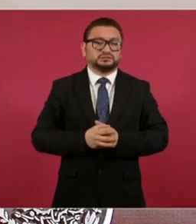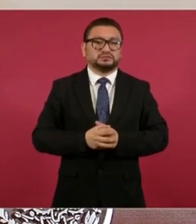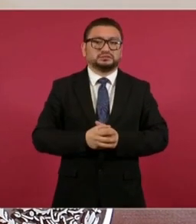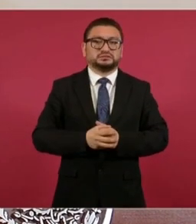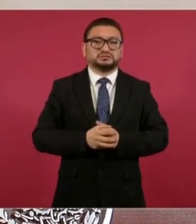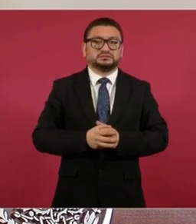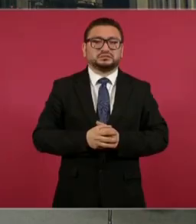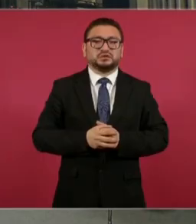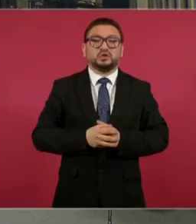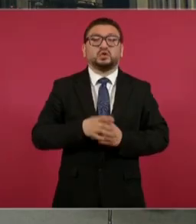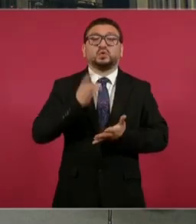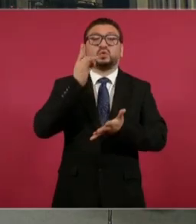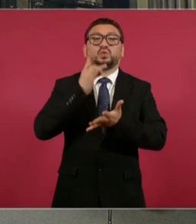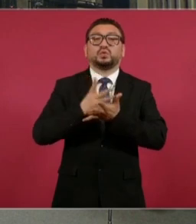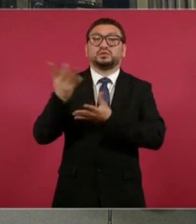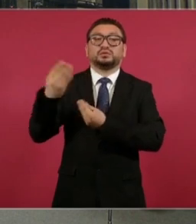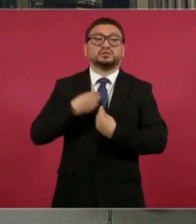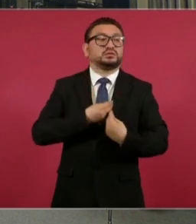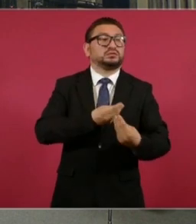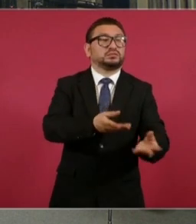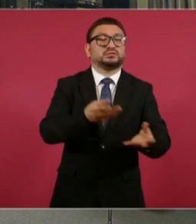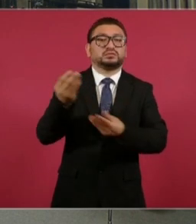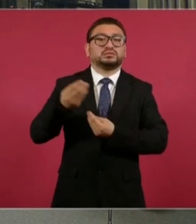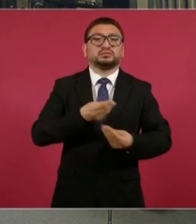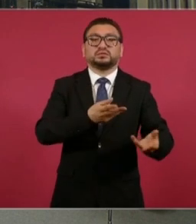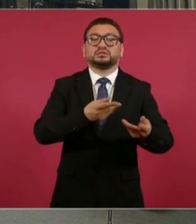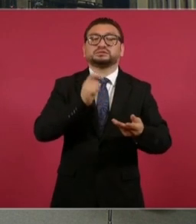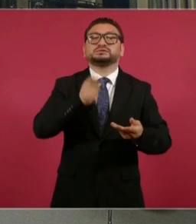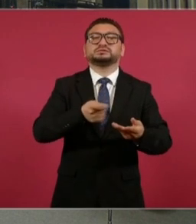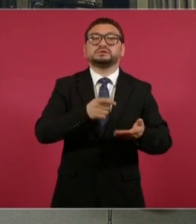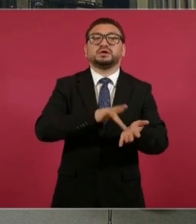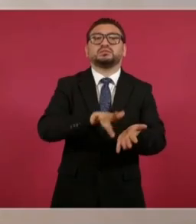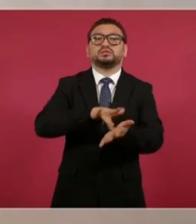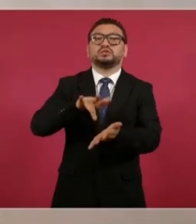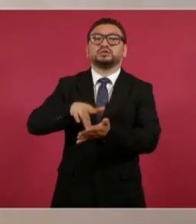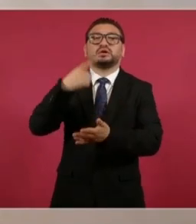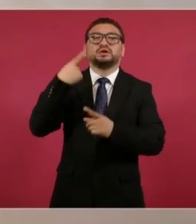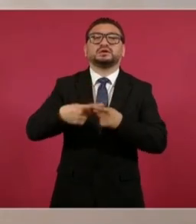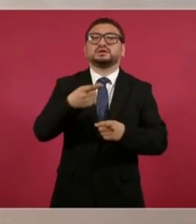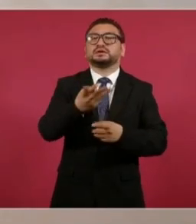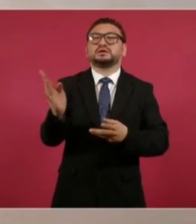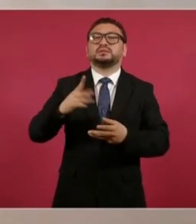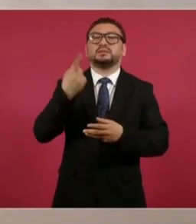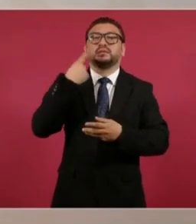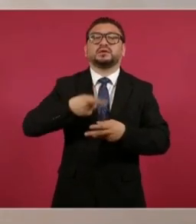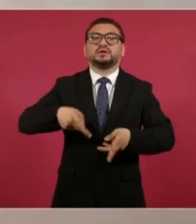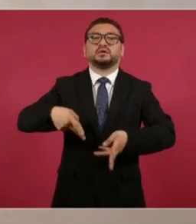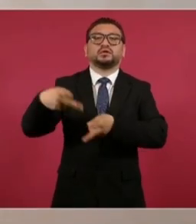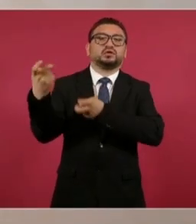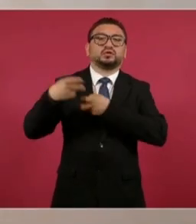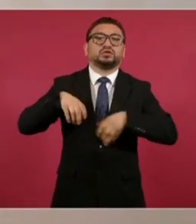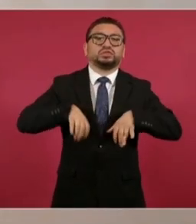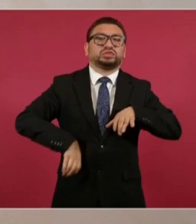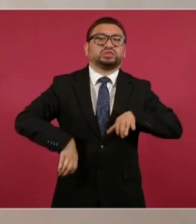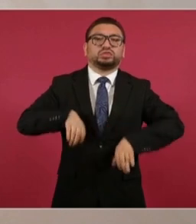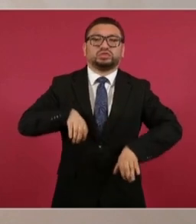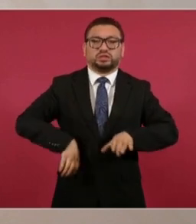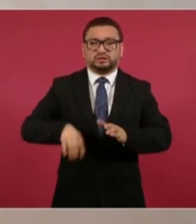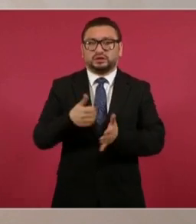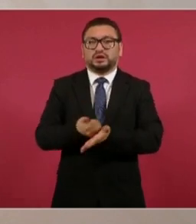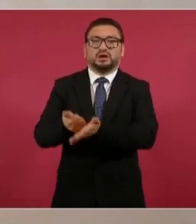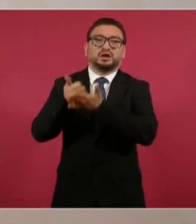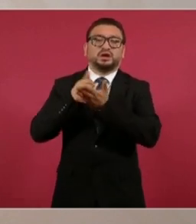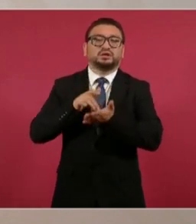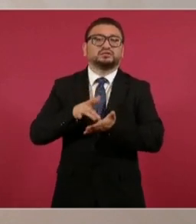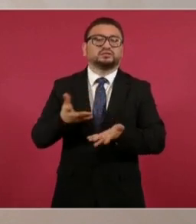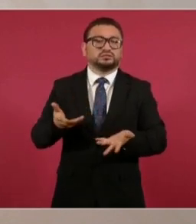ser un facilitador del saqueo ayudar para